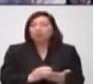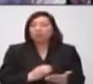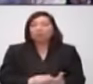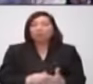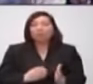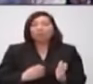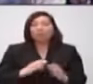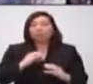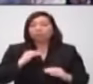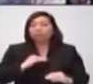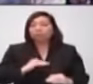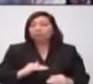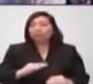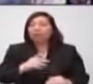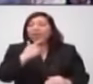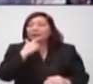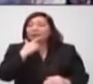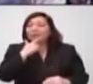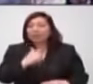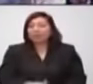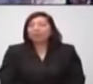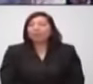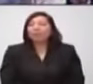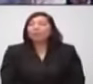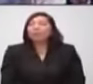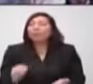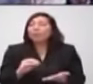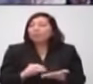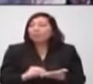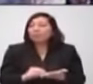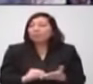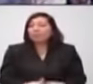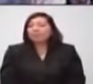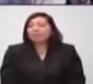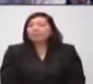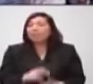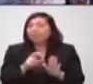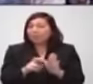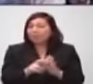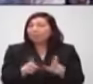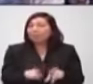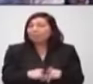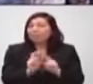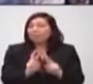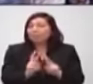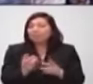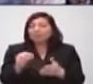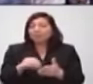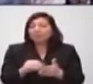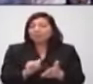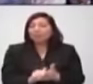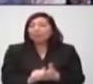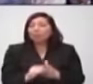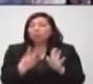María que se suscribió en noviembre del 2009. Además, el proyecto también contemplaba el diseño y construcción